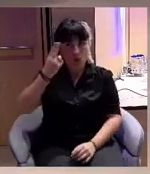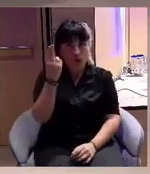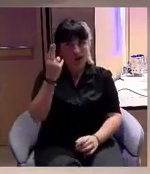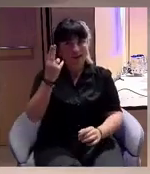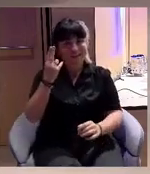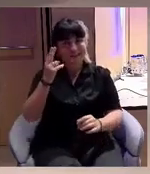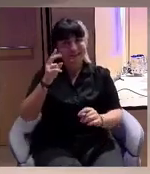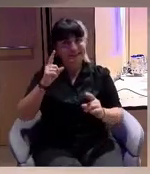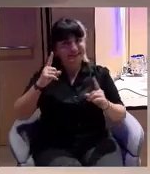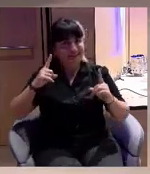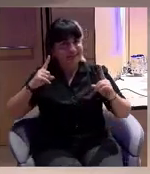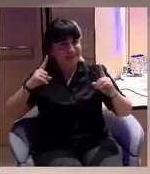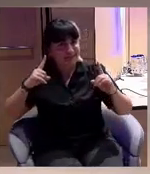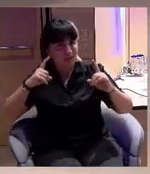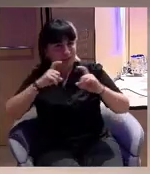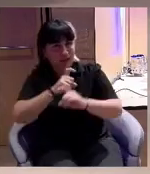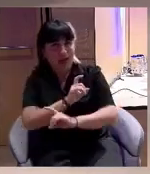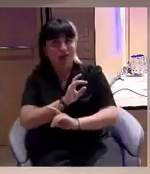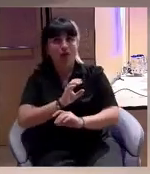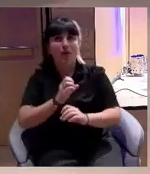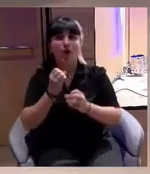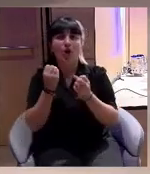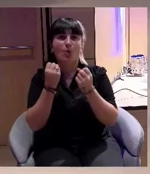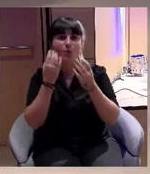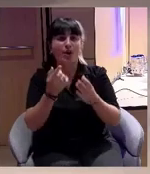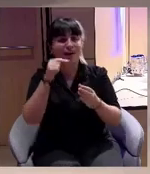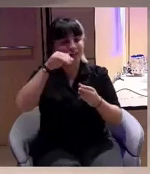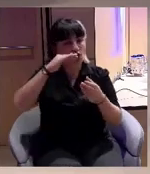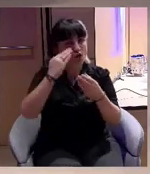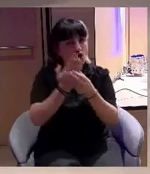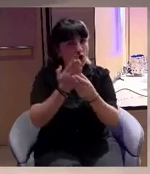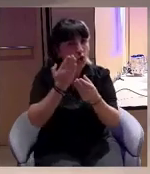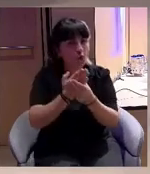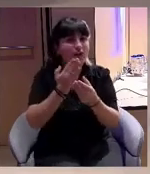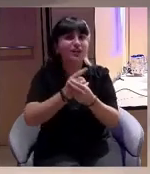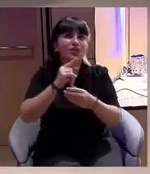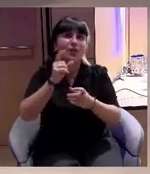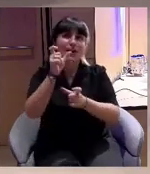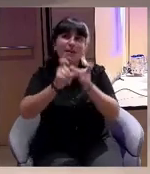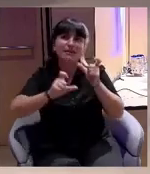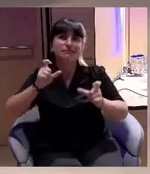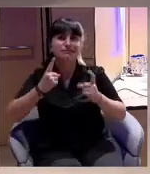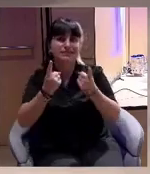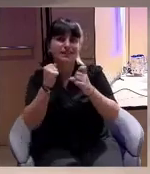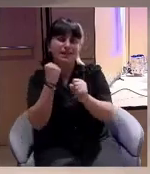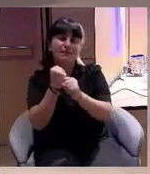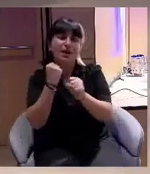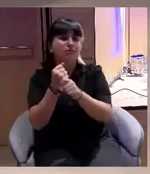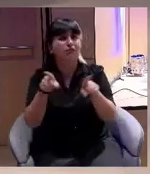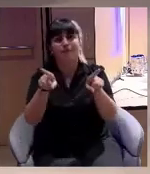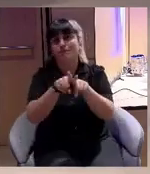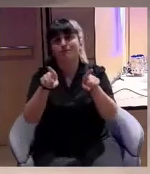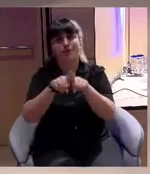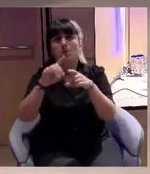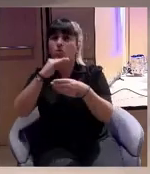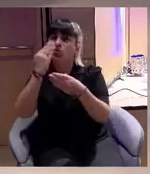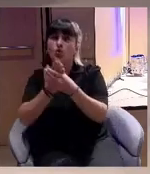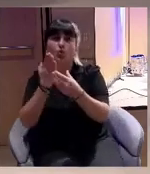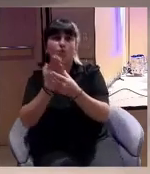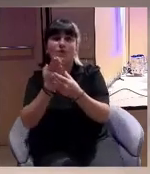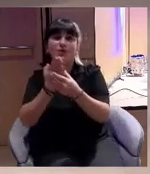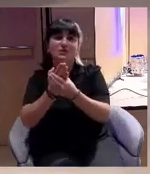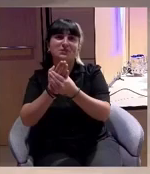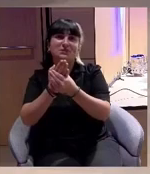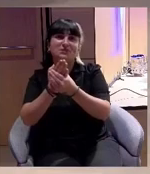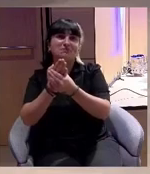eufemismo no estos pdfs eh con los que tiene que trabajar Valeria bueno son con los mismos pdfs que uno se